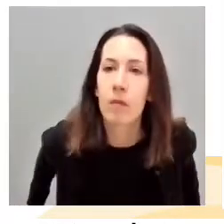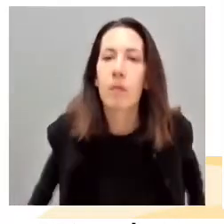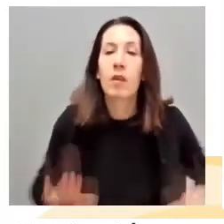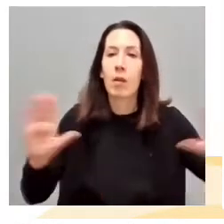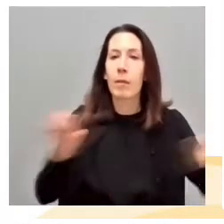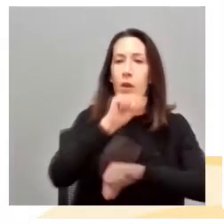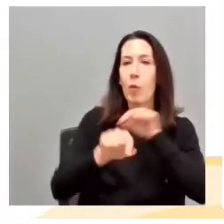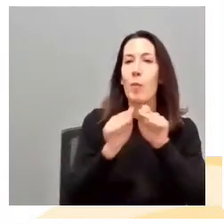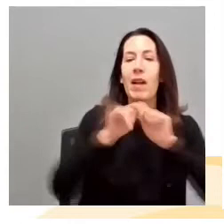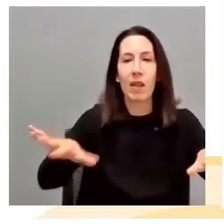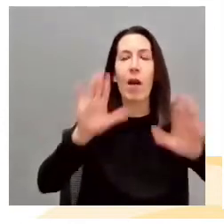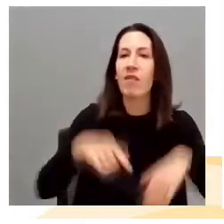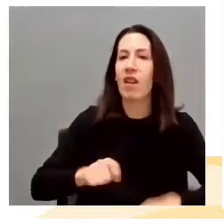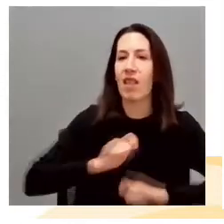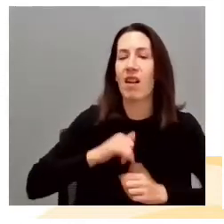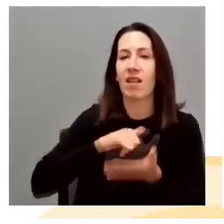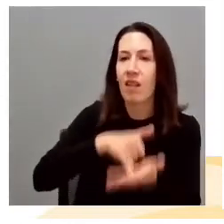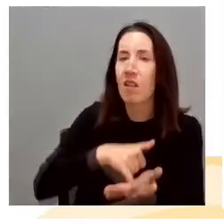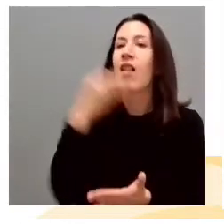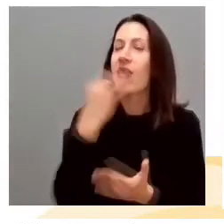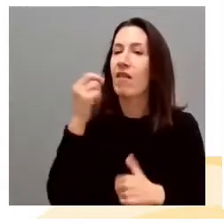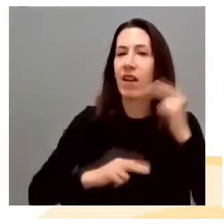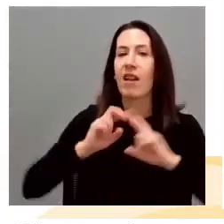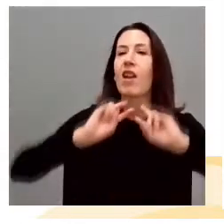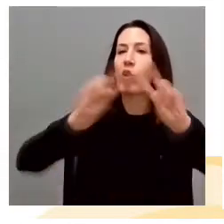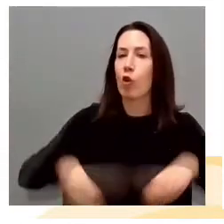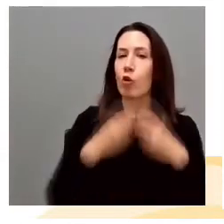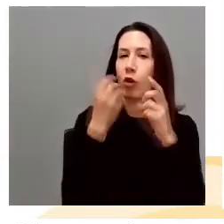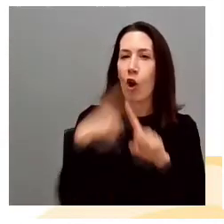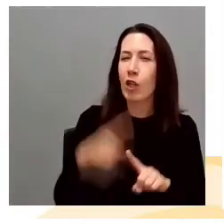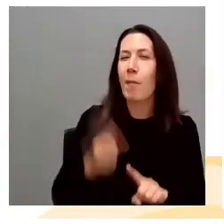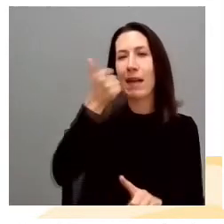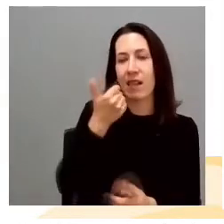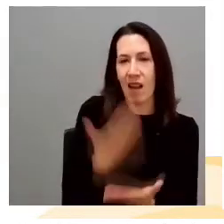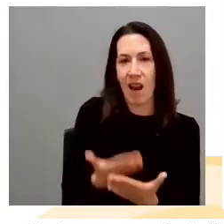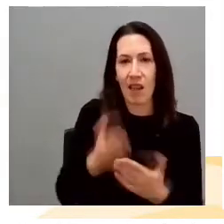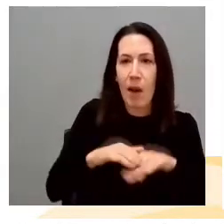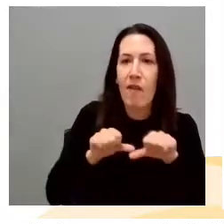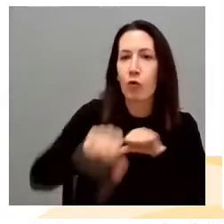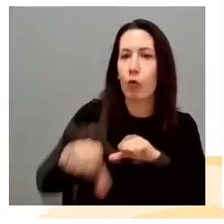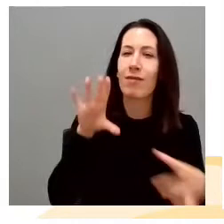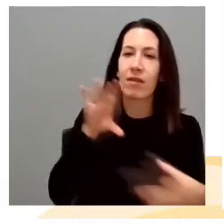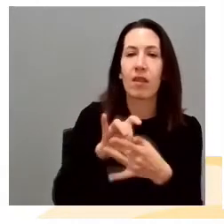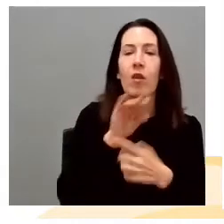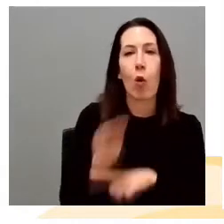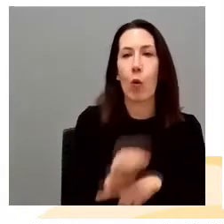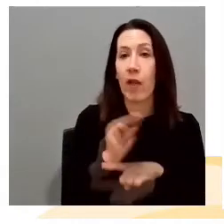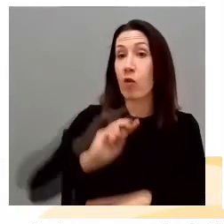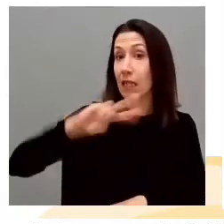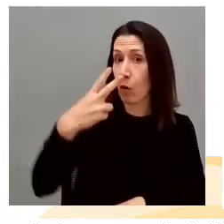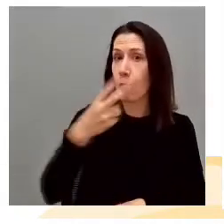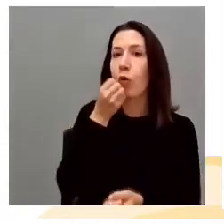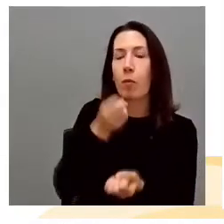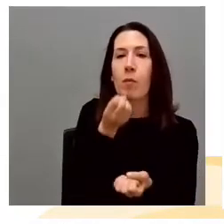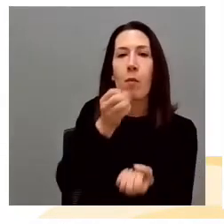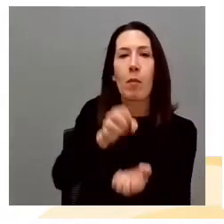a construirlo con enfoques, con más garantía con respecto a los cuidados. En segundo lugar, el manifiesto también habla